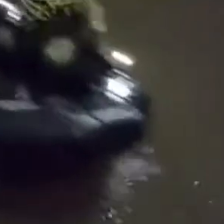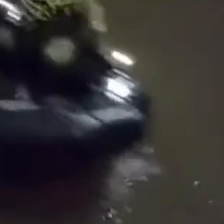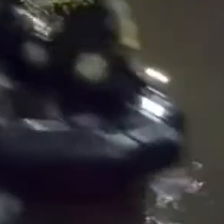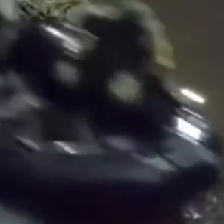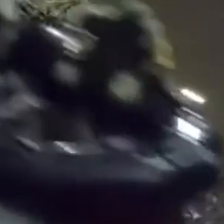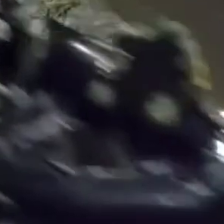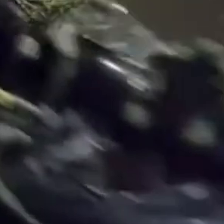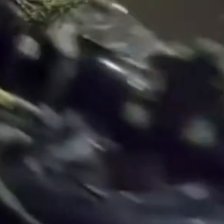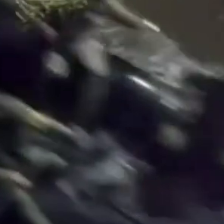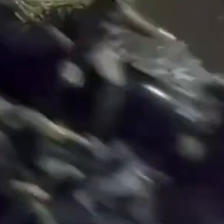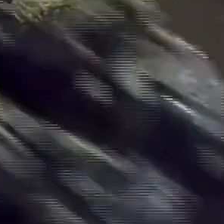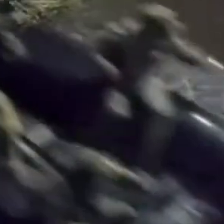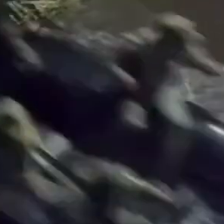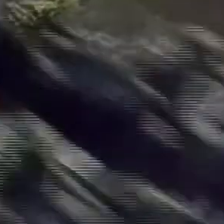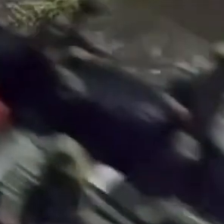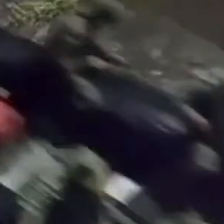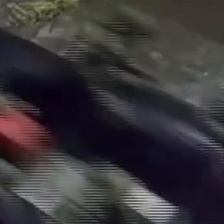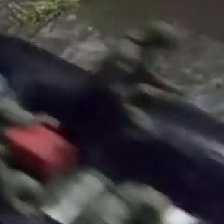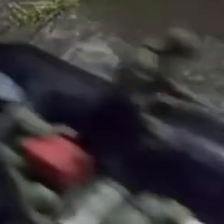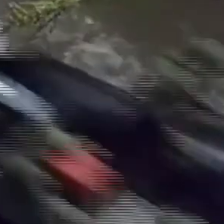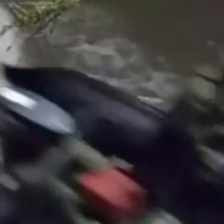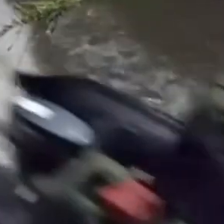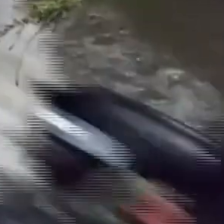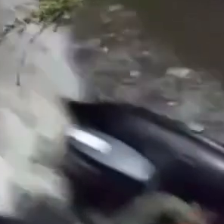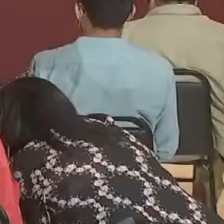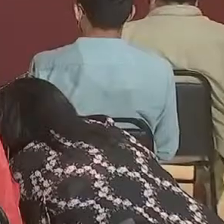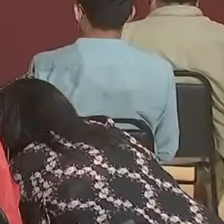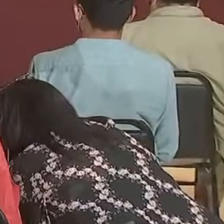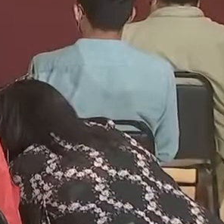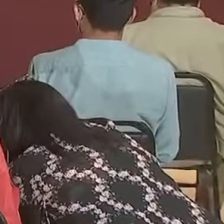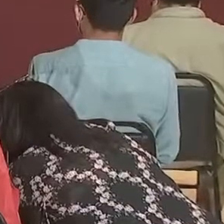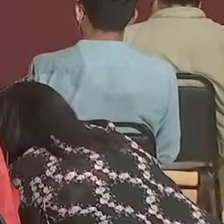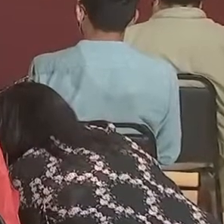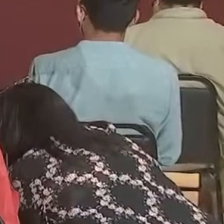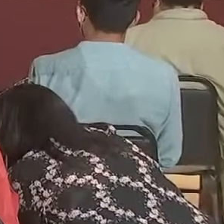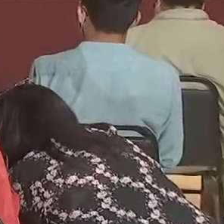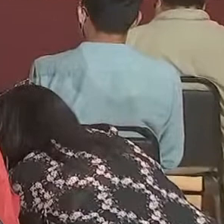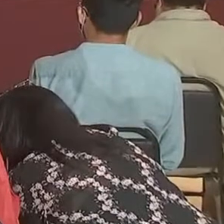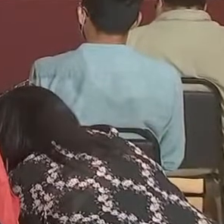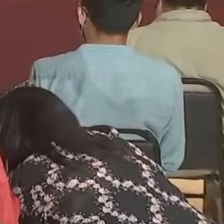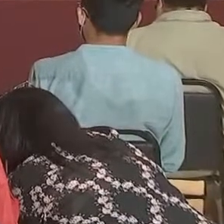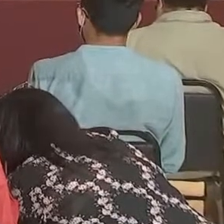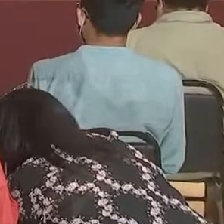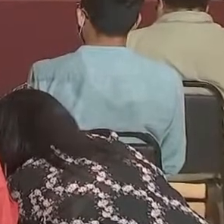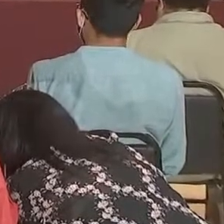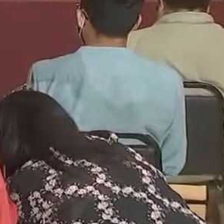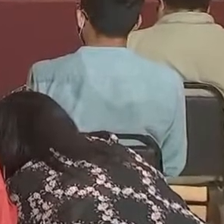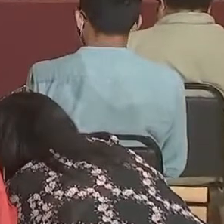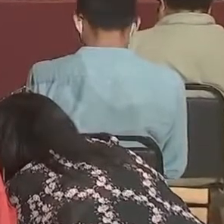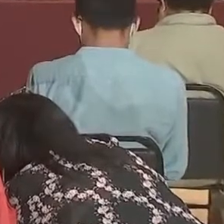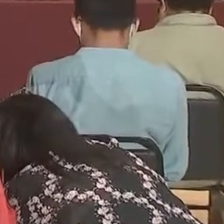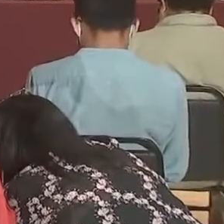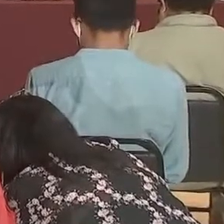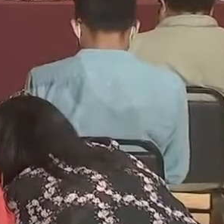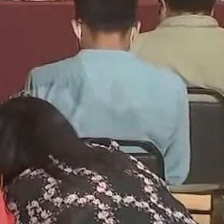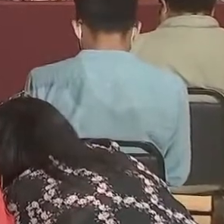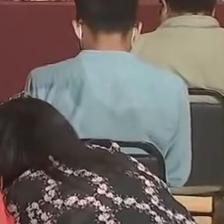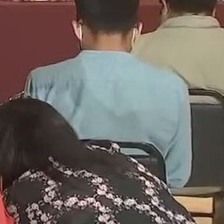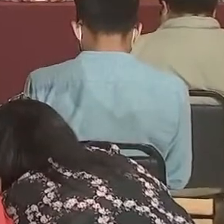Es un plan integral que va a destinar un presupuesto considerable para